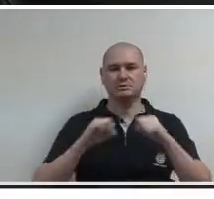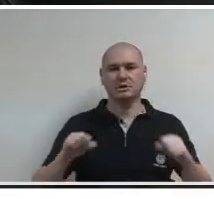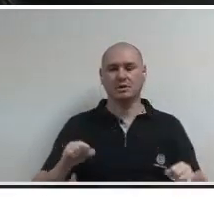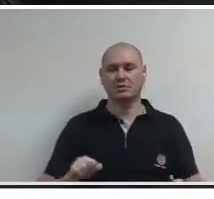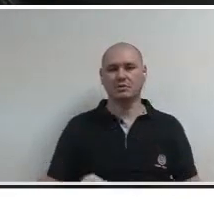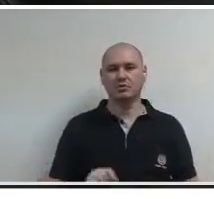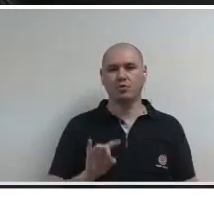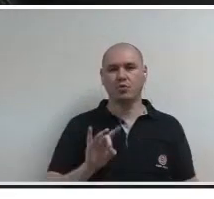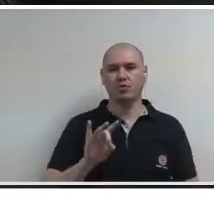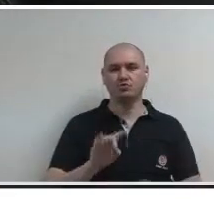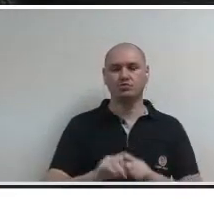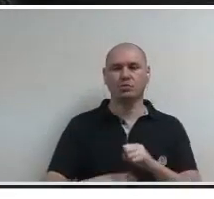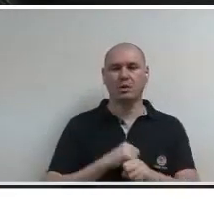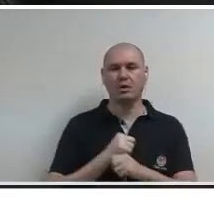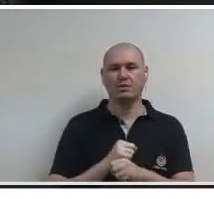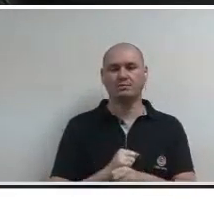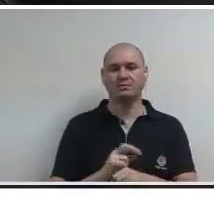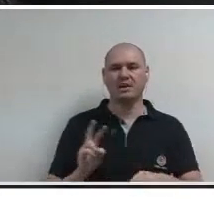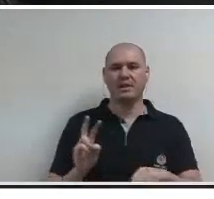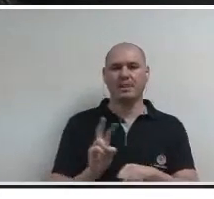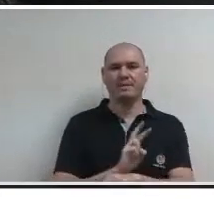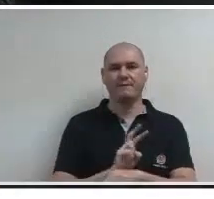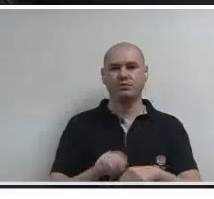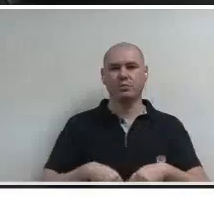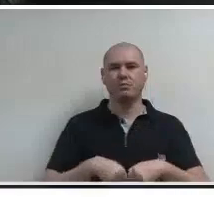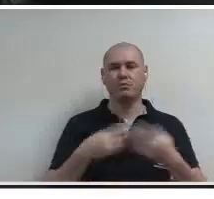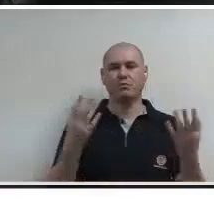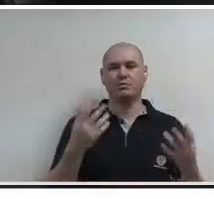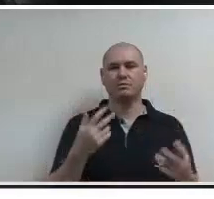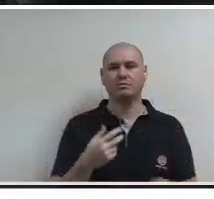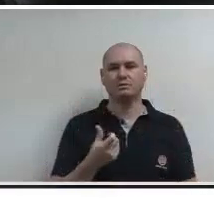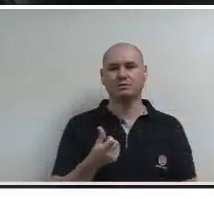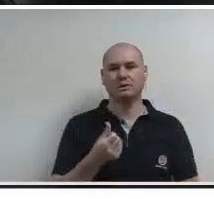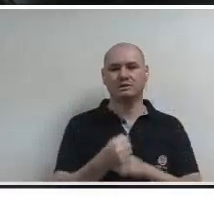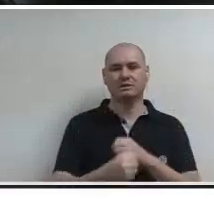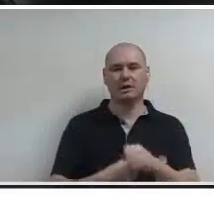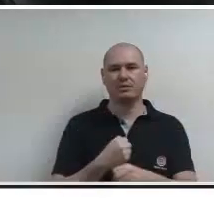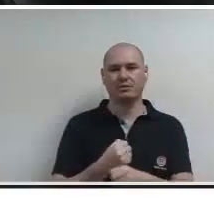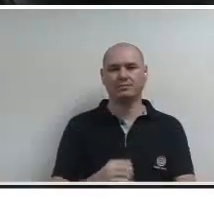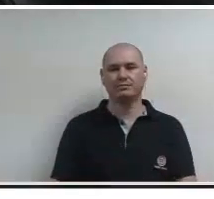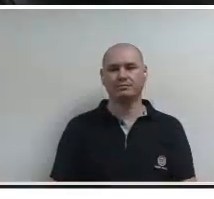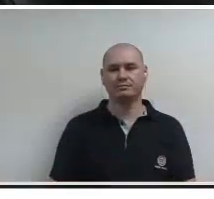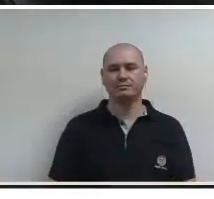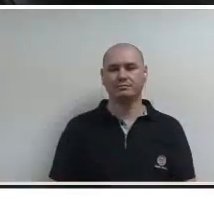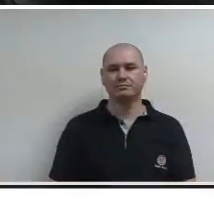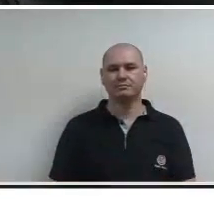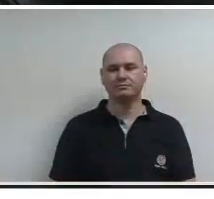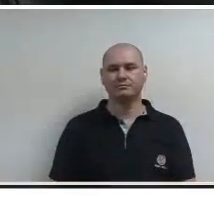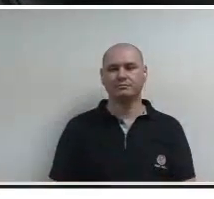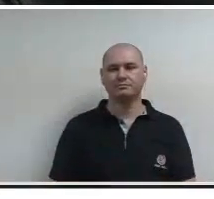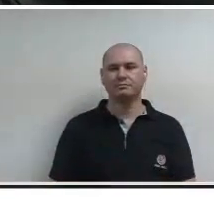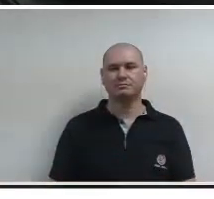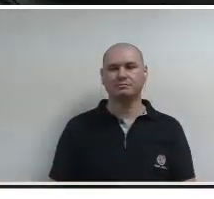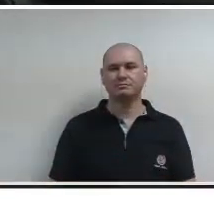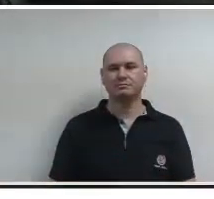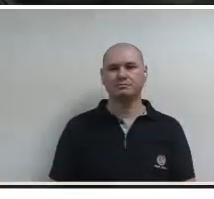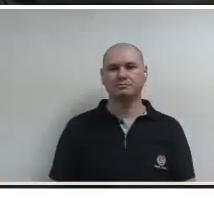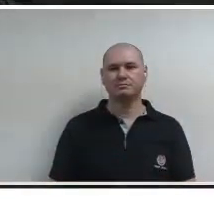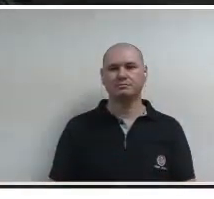2005, pe, actuario 8 años, defensor público 6 años, Oyapo